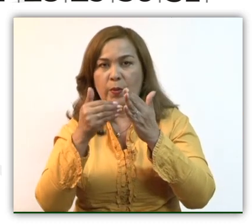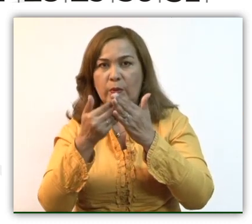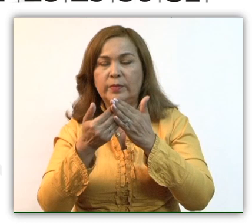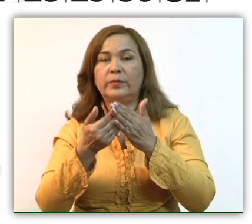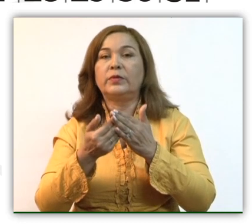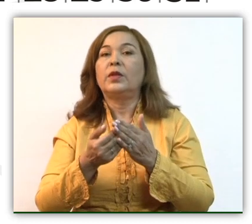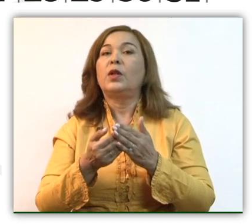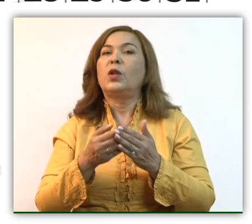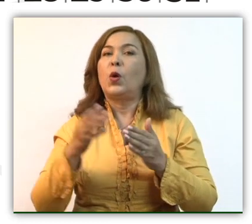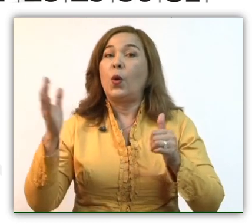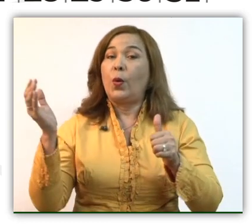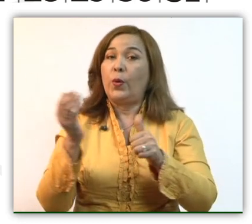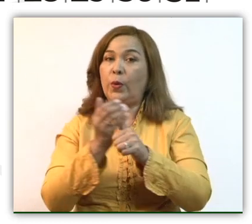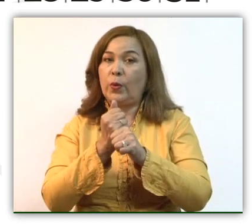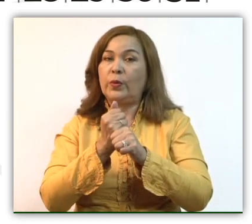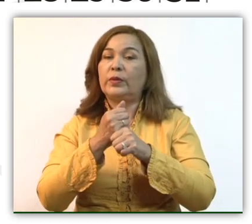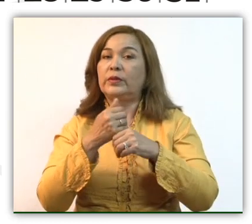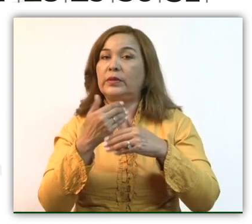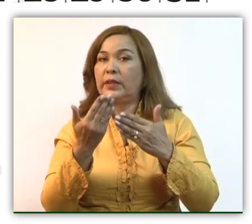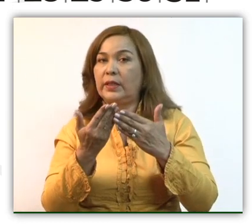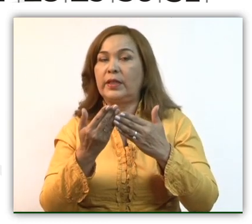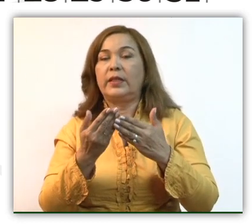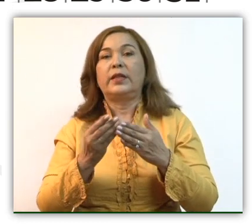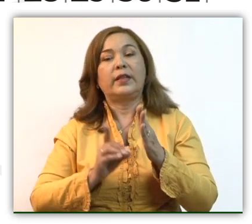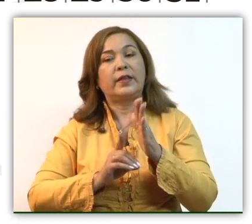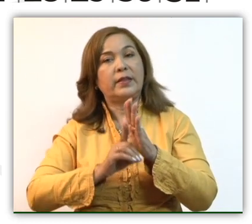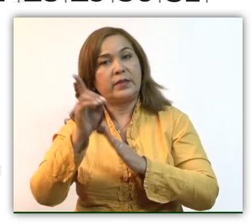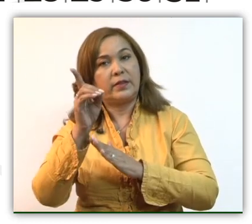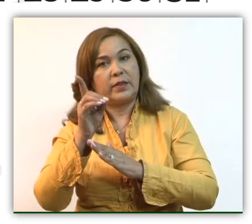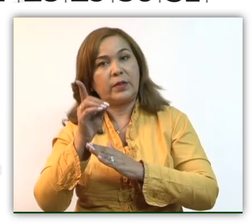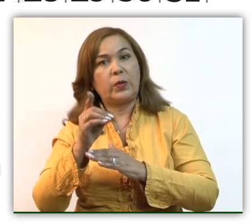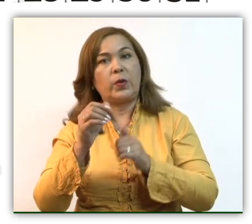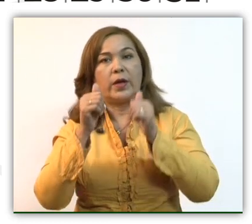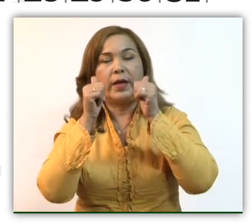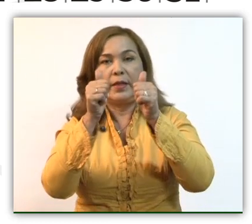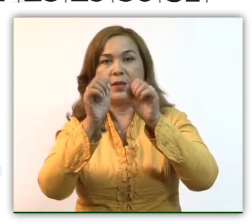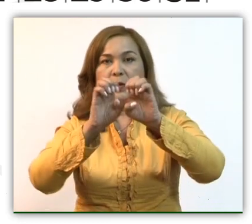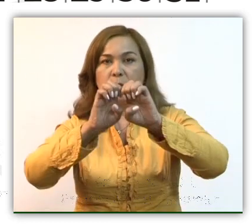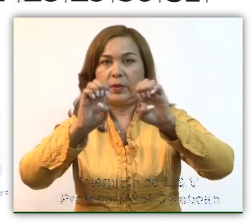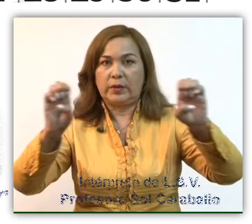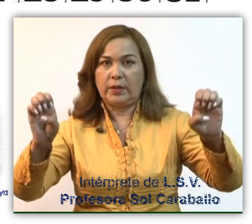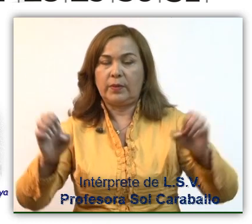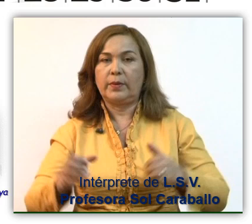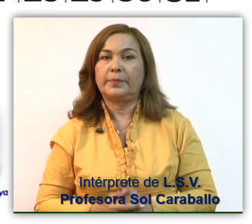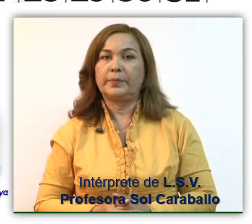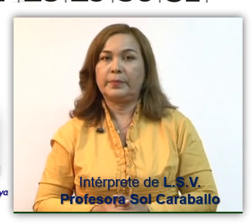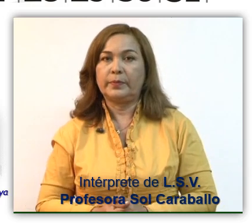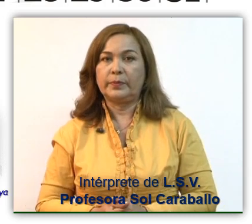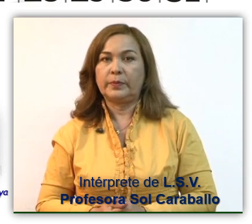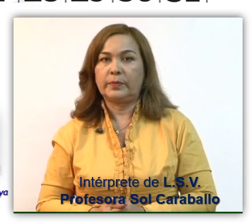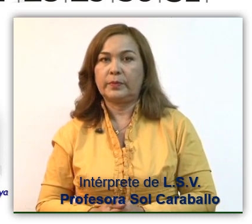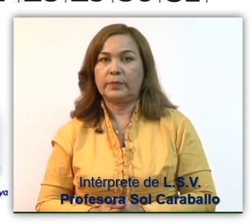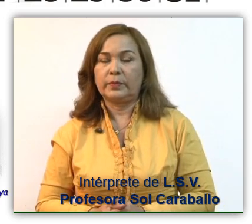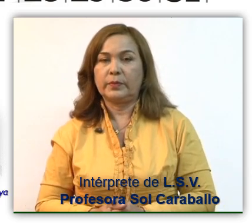y plataformas tecnológicas los logros alcanzados en el desarrollo de la calidad